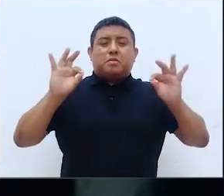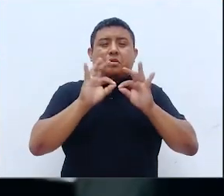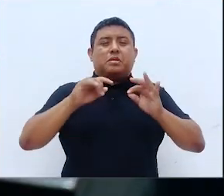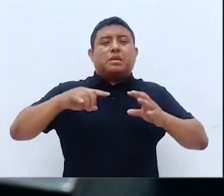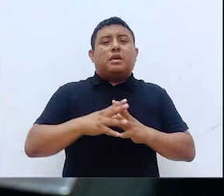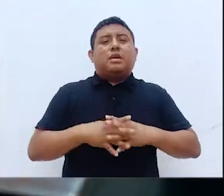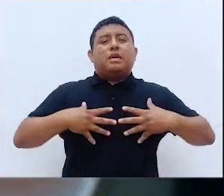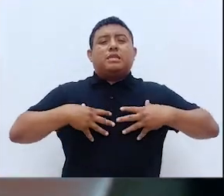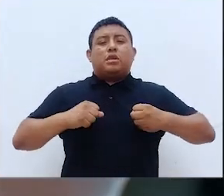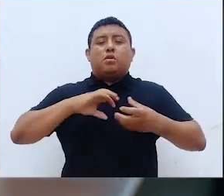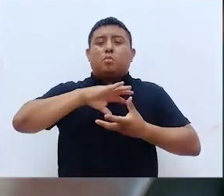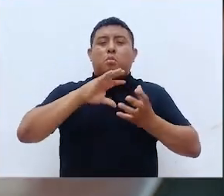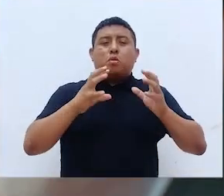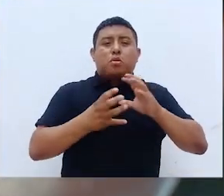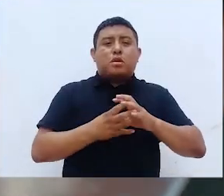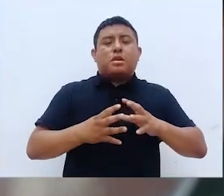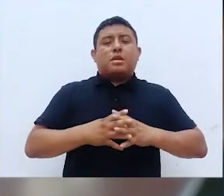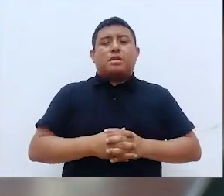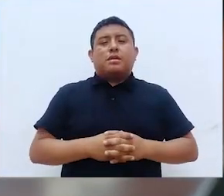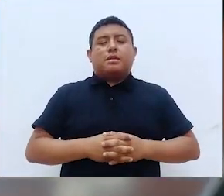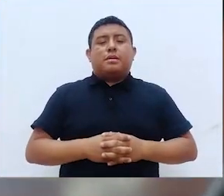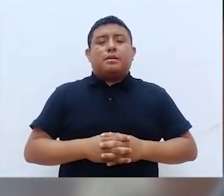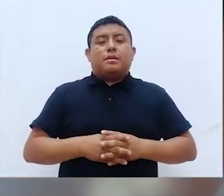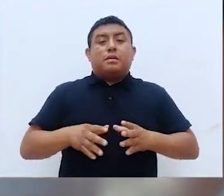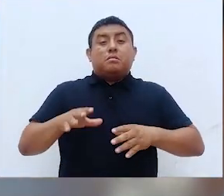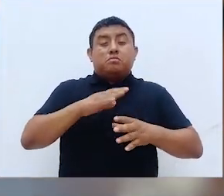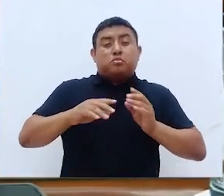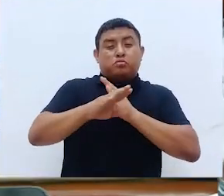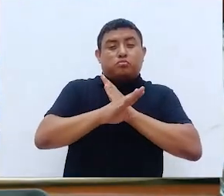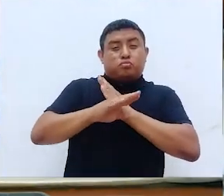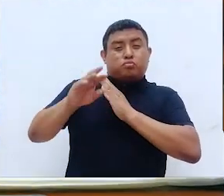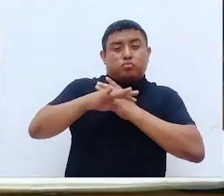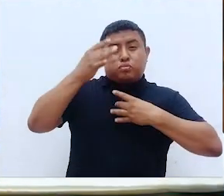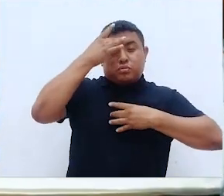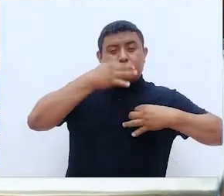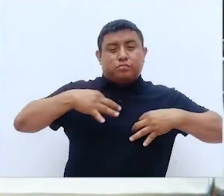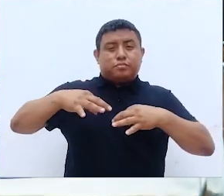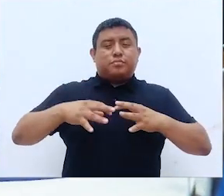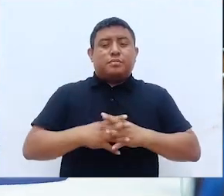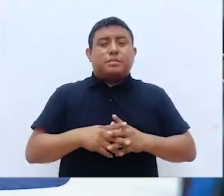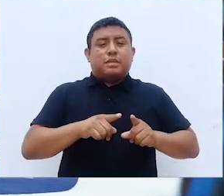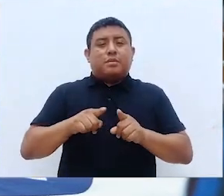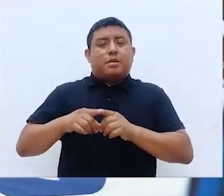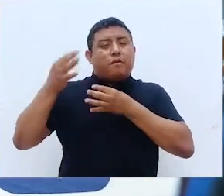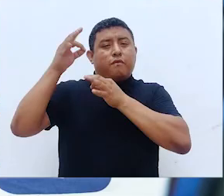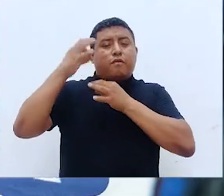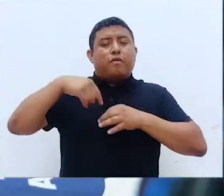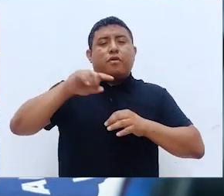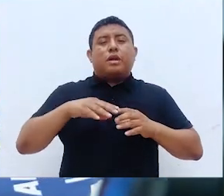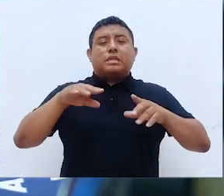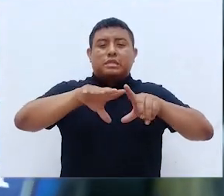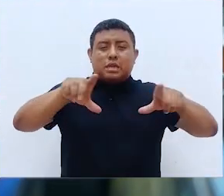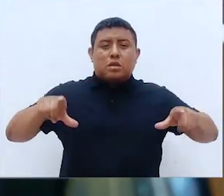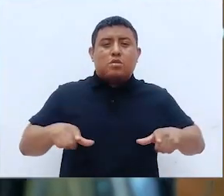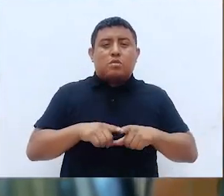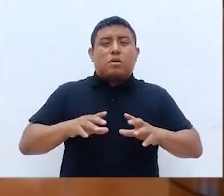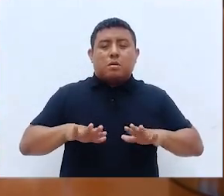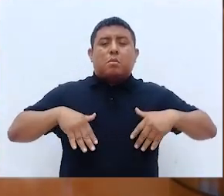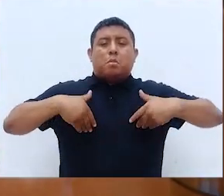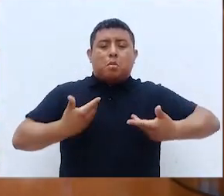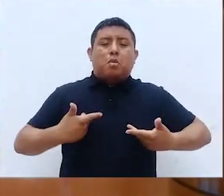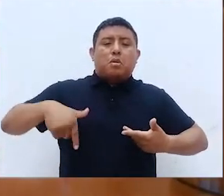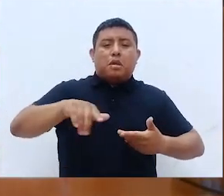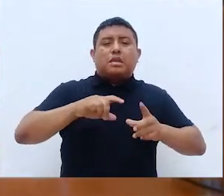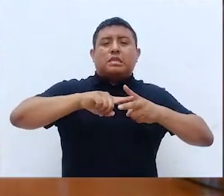importante como la Semana Mundial de la Concientización sobre la Resistencia a los Antimicrobianos. Así que qué mejor este escenario como